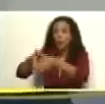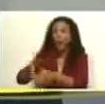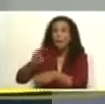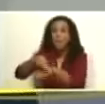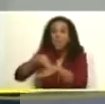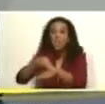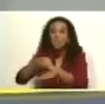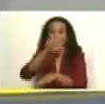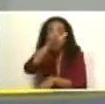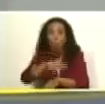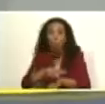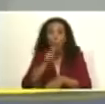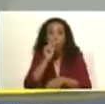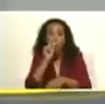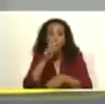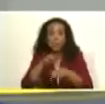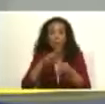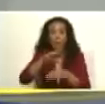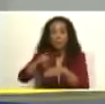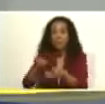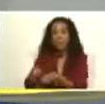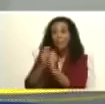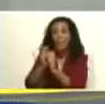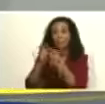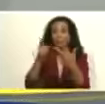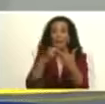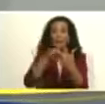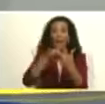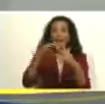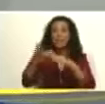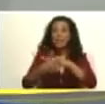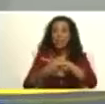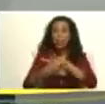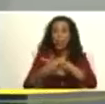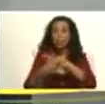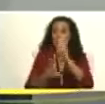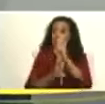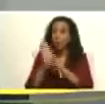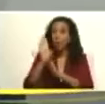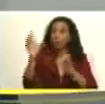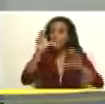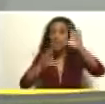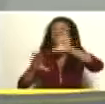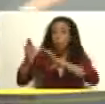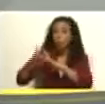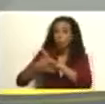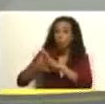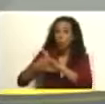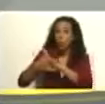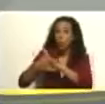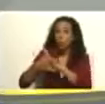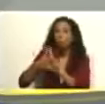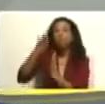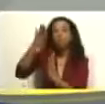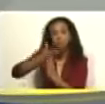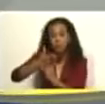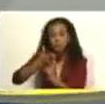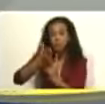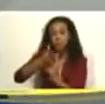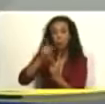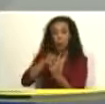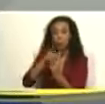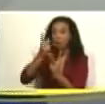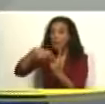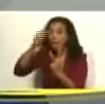ha trabajado a pulso, el ministro Loyo. El sector tecnológico, va a haber un desarrollo científico-tecnológico en el decreto que usted va a